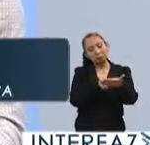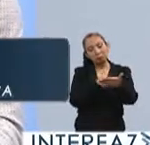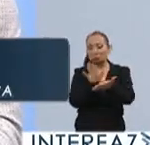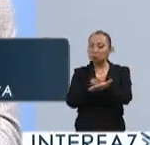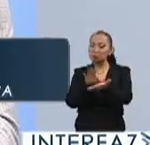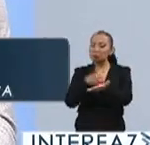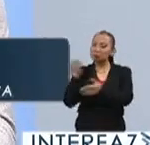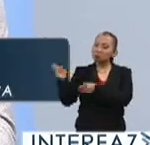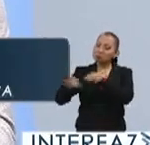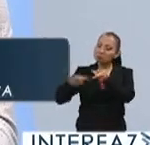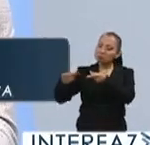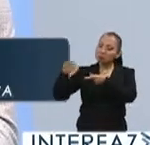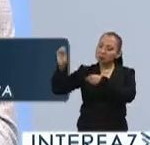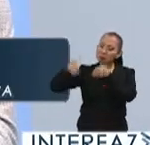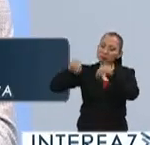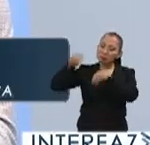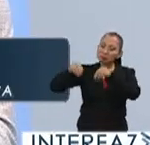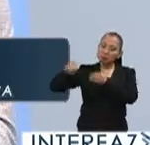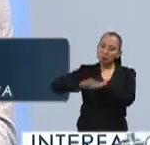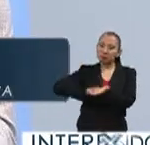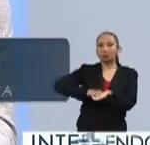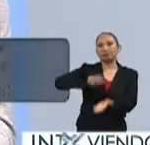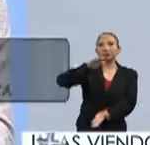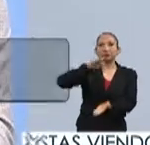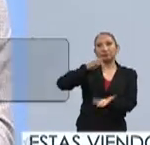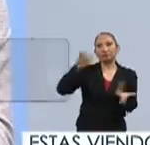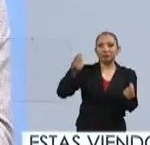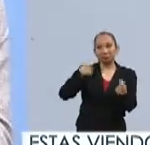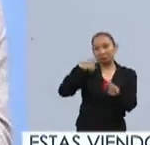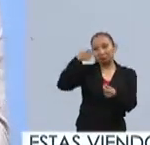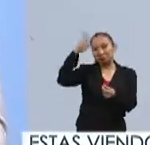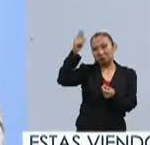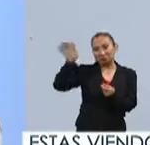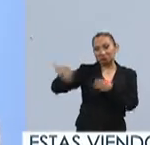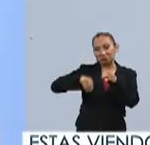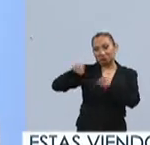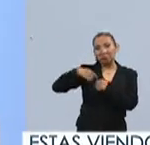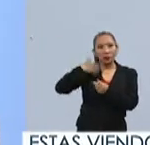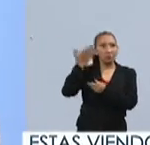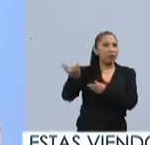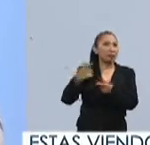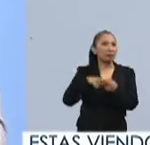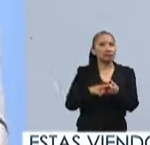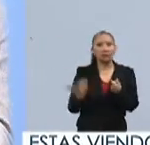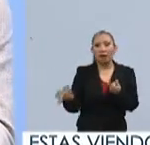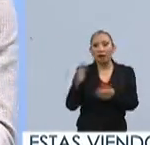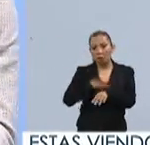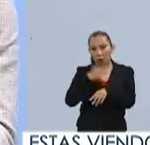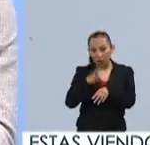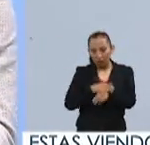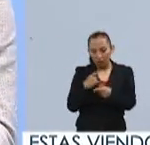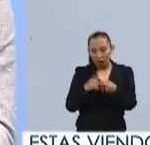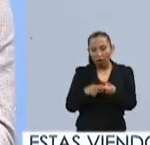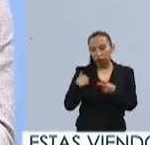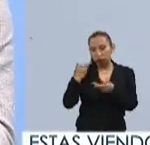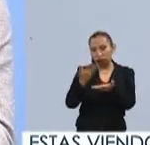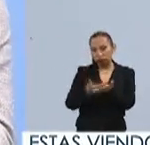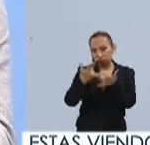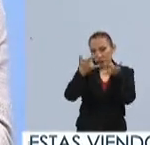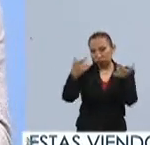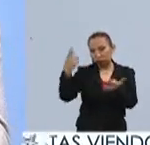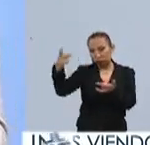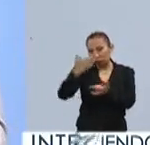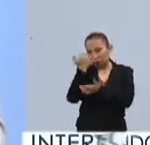los papeles que son demasiado pues accesibles, ¿sabes? O sea, te piden tu promedio, que presentes un